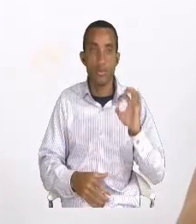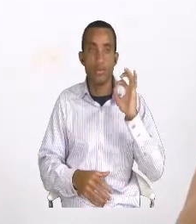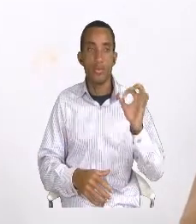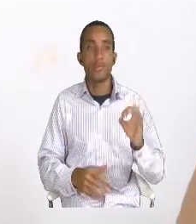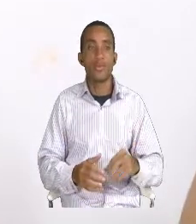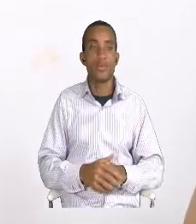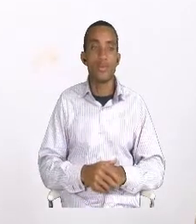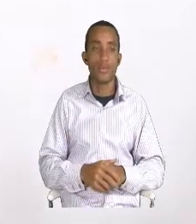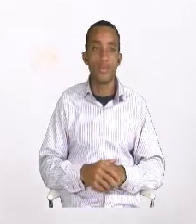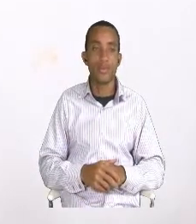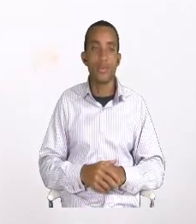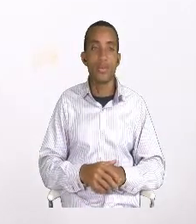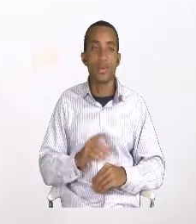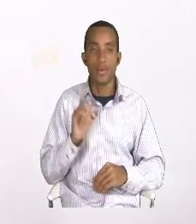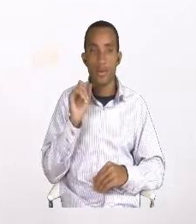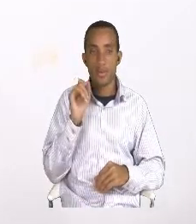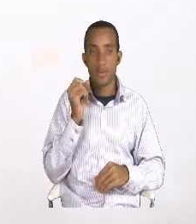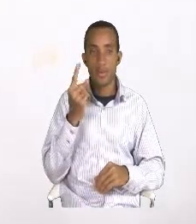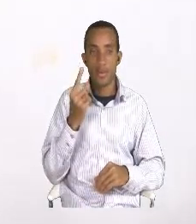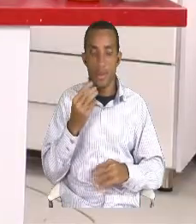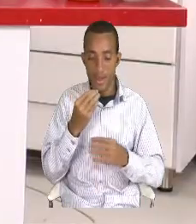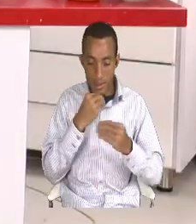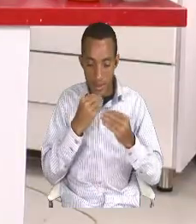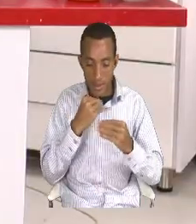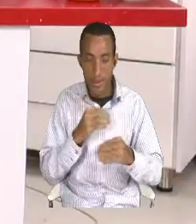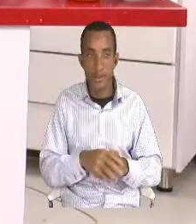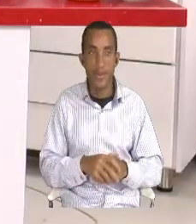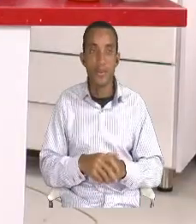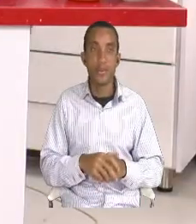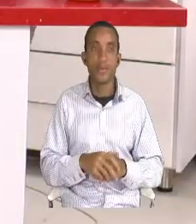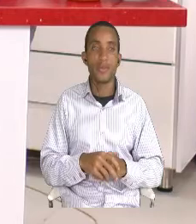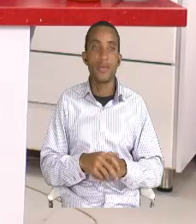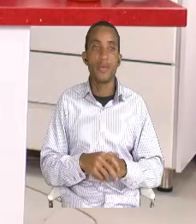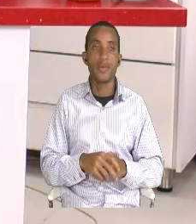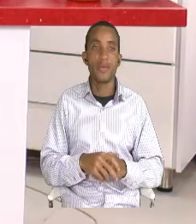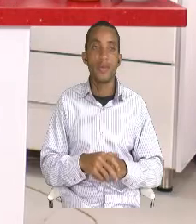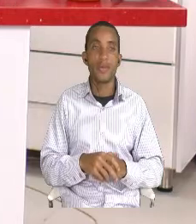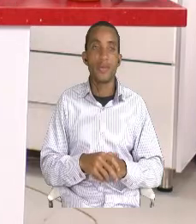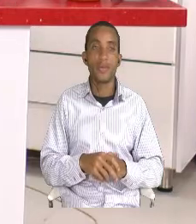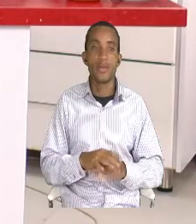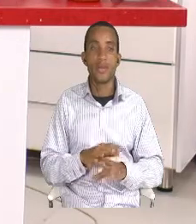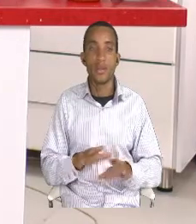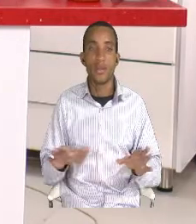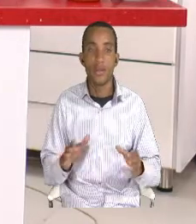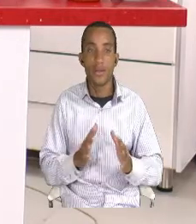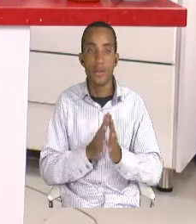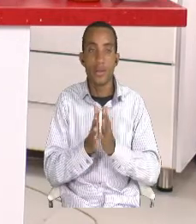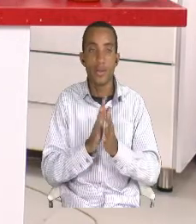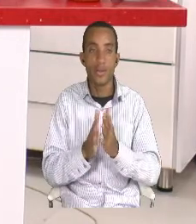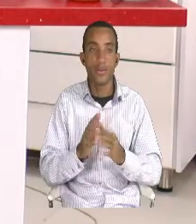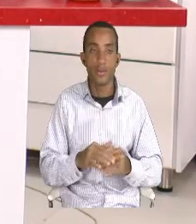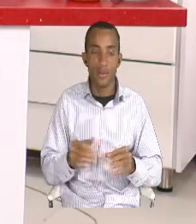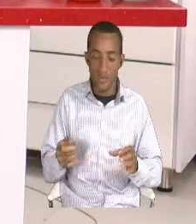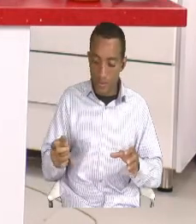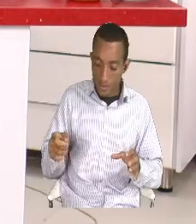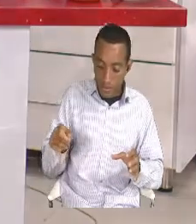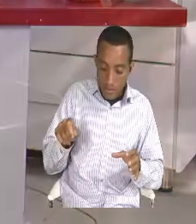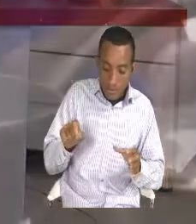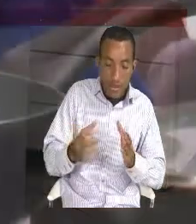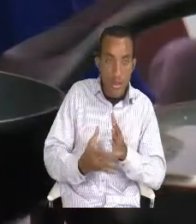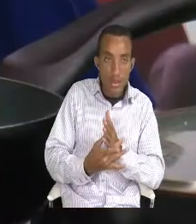Yo soy, voy a ser la primera en degustarlo al final. Yo la voy a dirigir. Yo la voy a dirigir. Le voy a adicionar acá un poquito de aceite. Ahí que